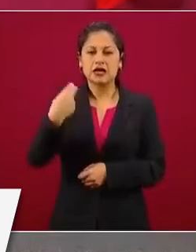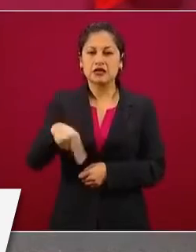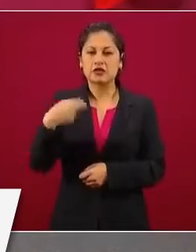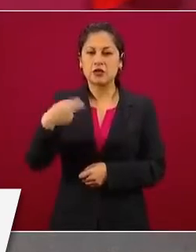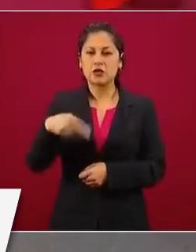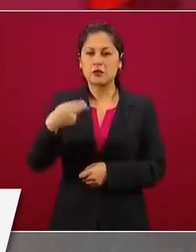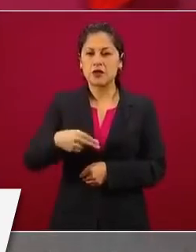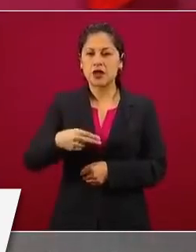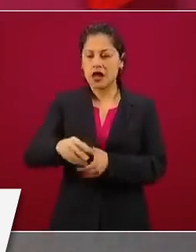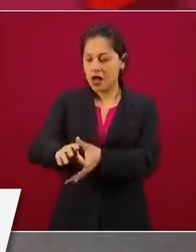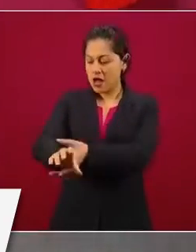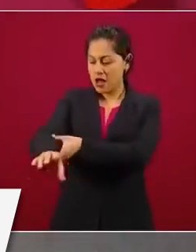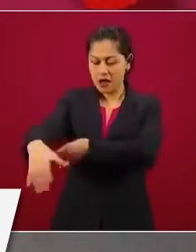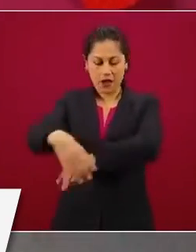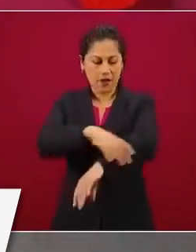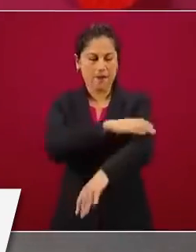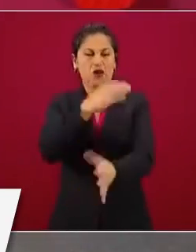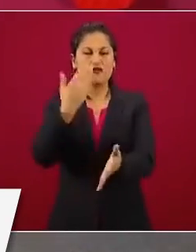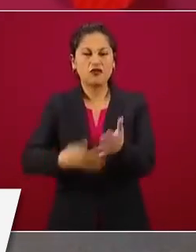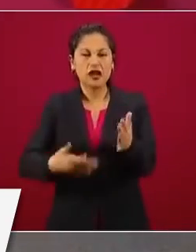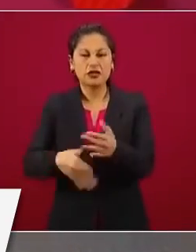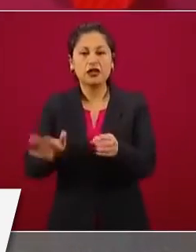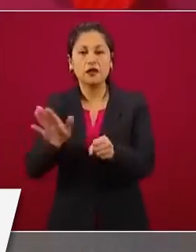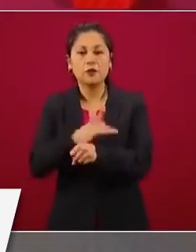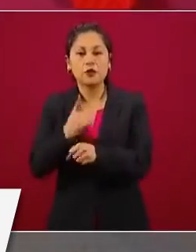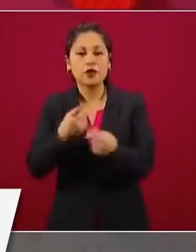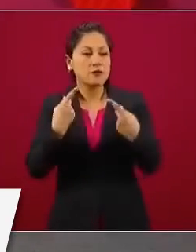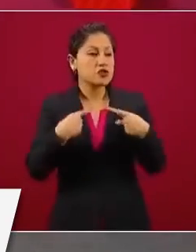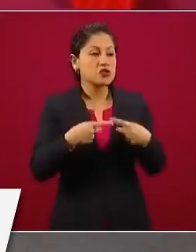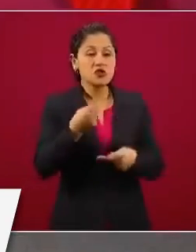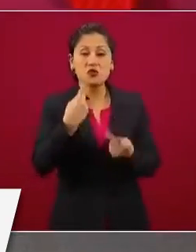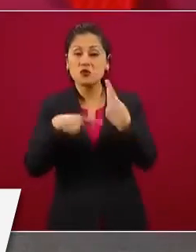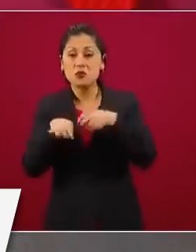porque no había trabajadores, por eso volvió la esclavitud.